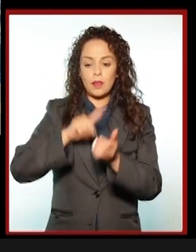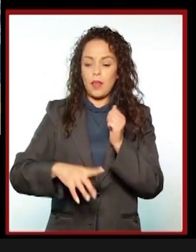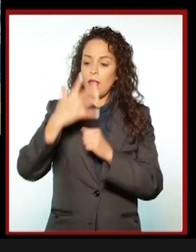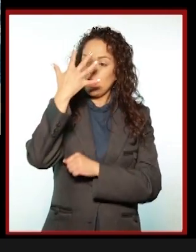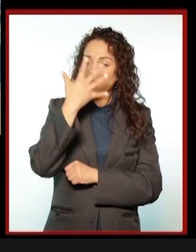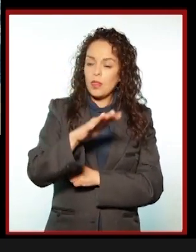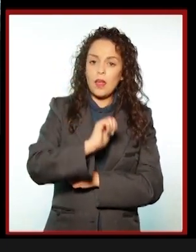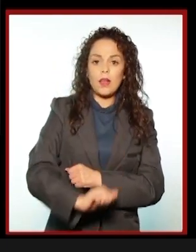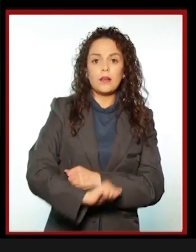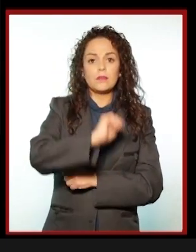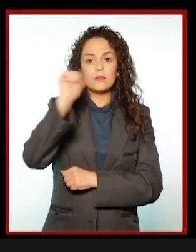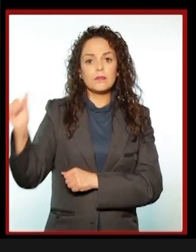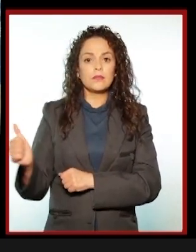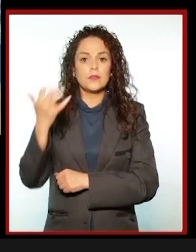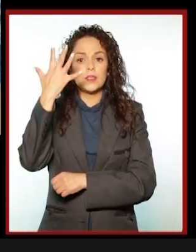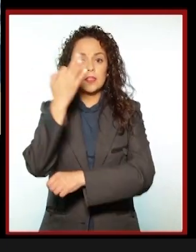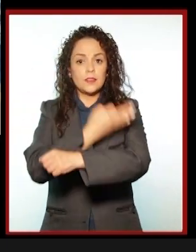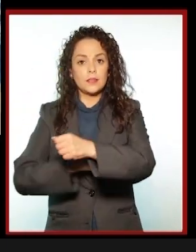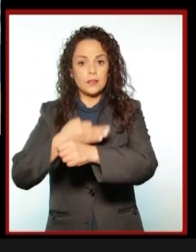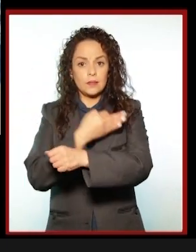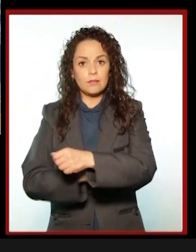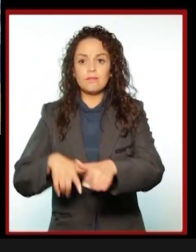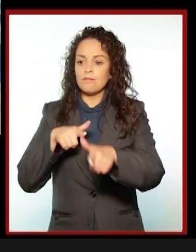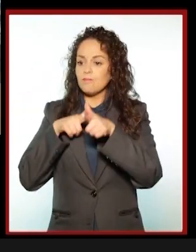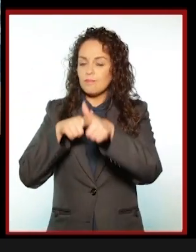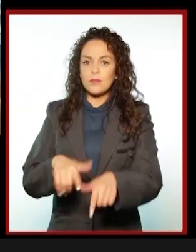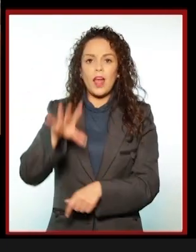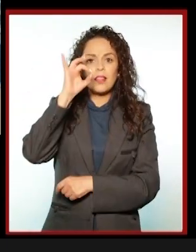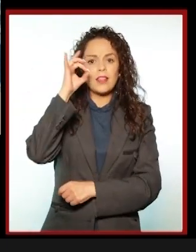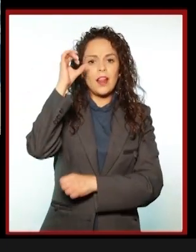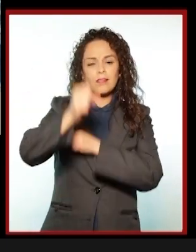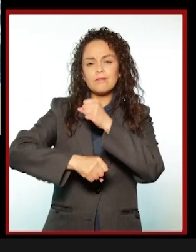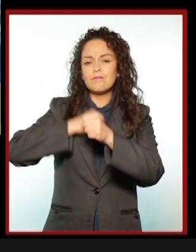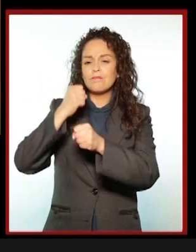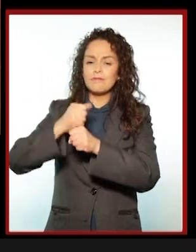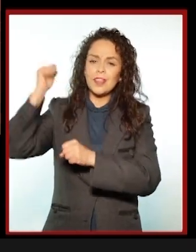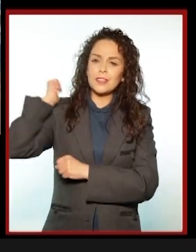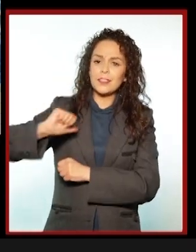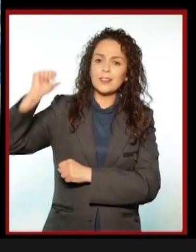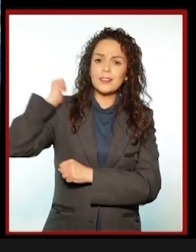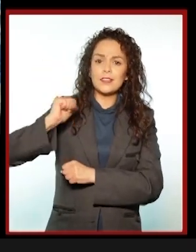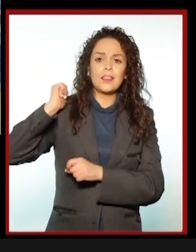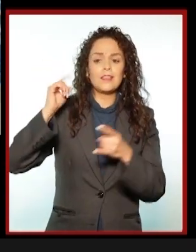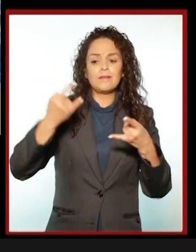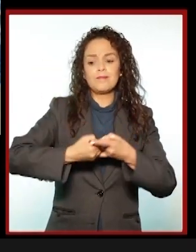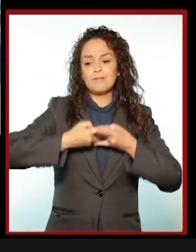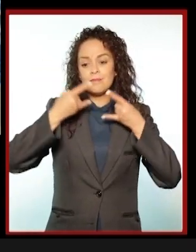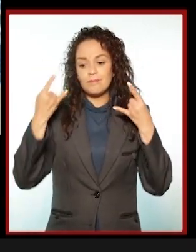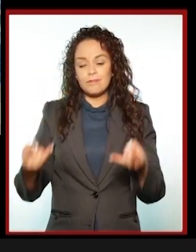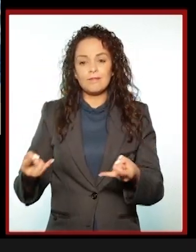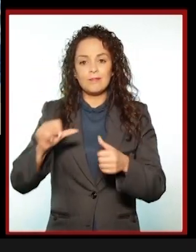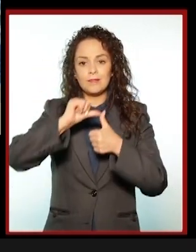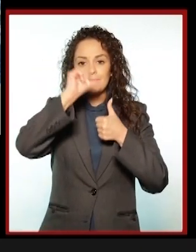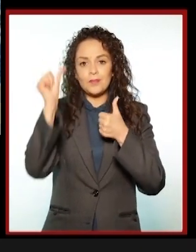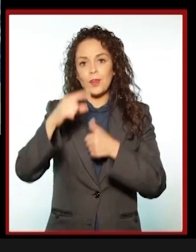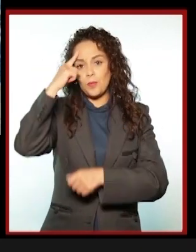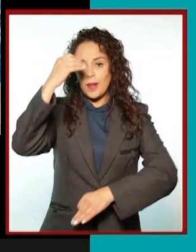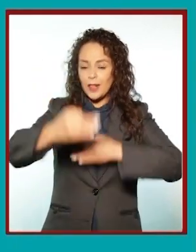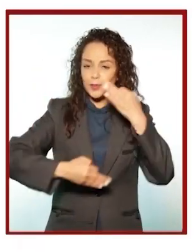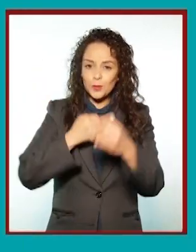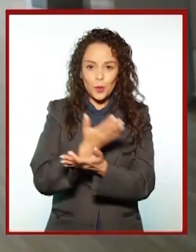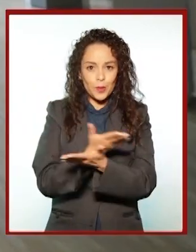de las 10:30 hasta las 5 de la tarde los esperamos con 30 siglos de arte e historia para todas, para todos, para